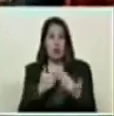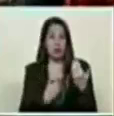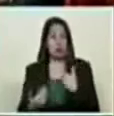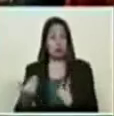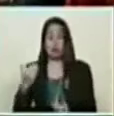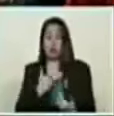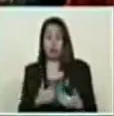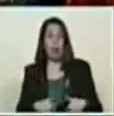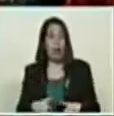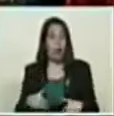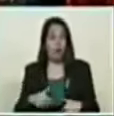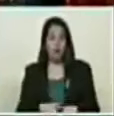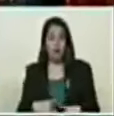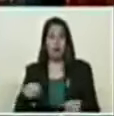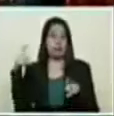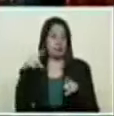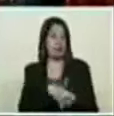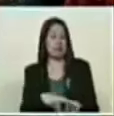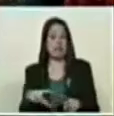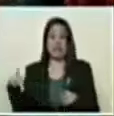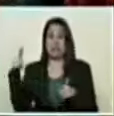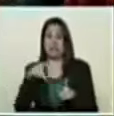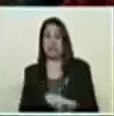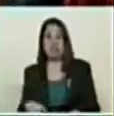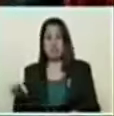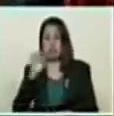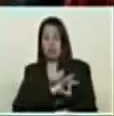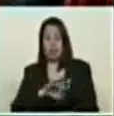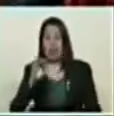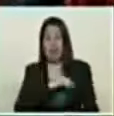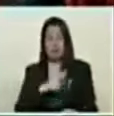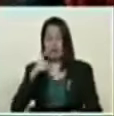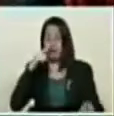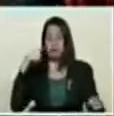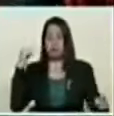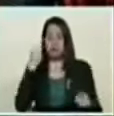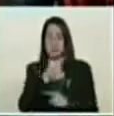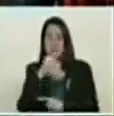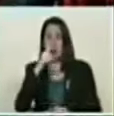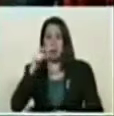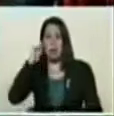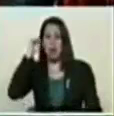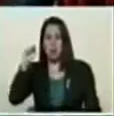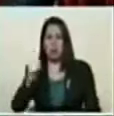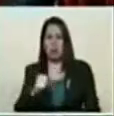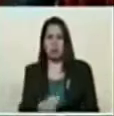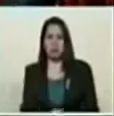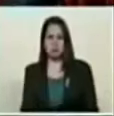sufre la opresión socialista del régimen de Maduro.